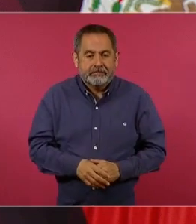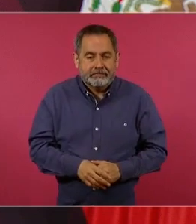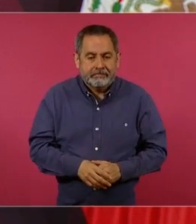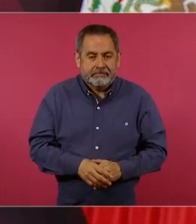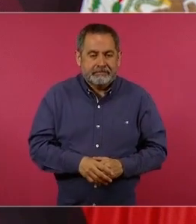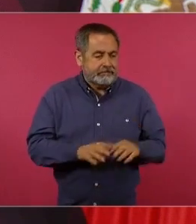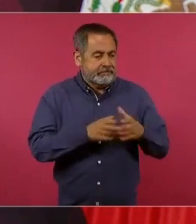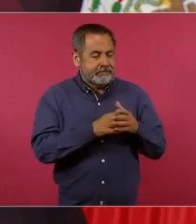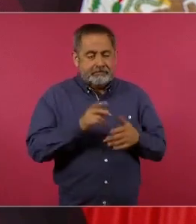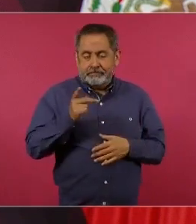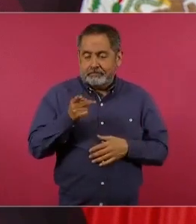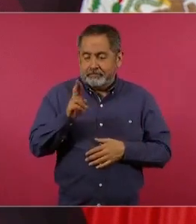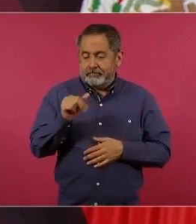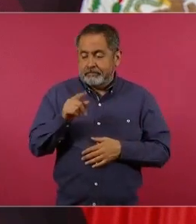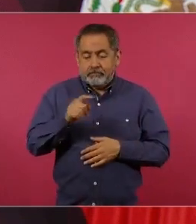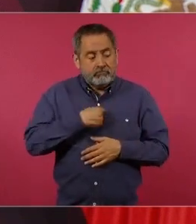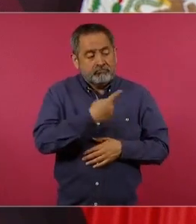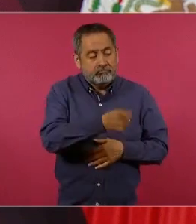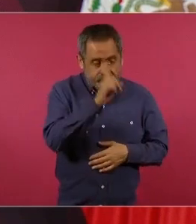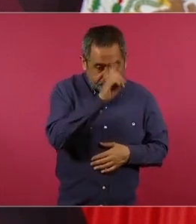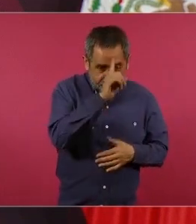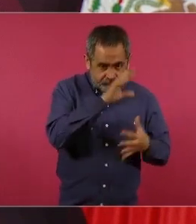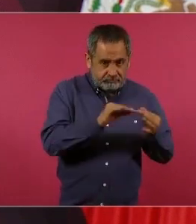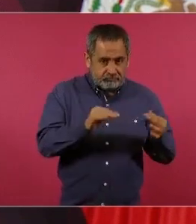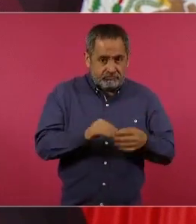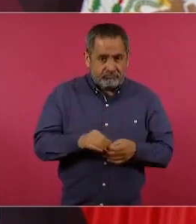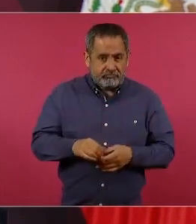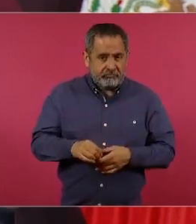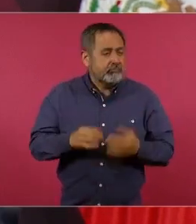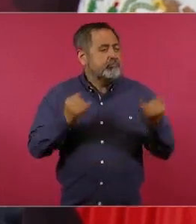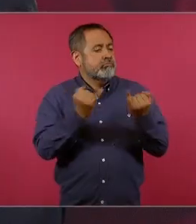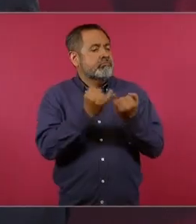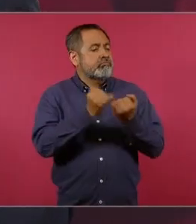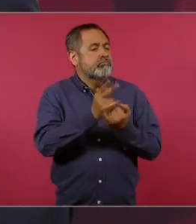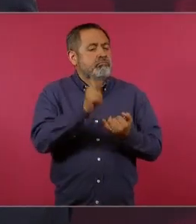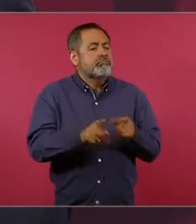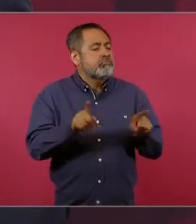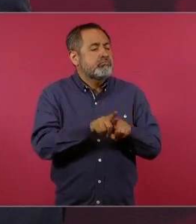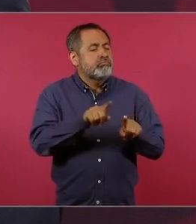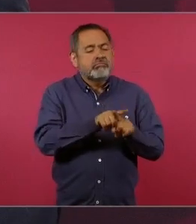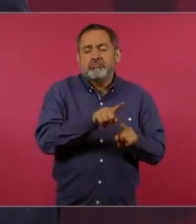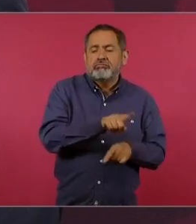los del bloque conservador. Ahora dice, hay que actuar como actuó